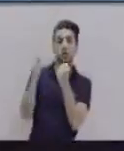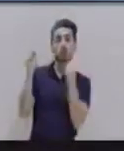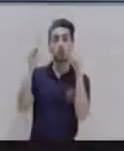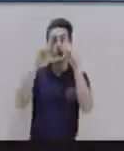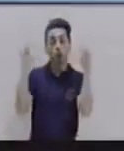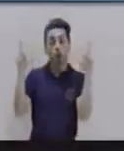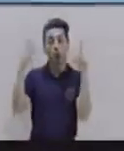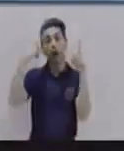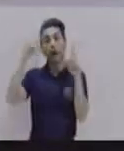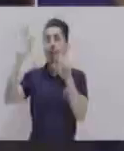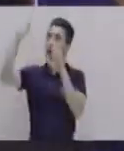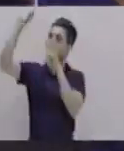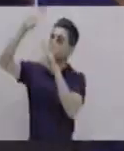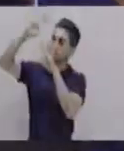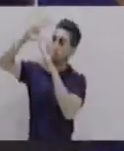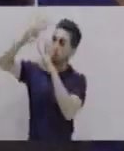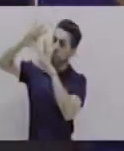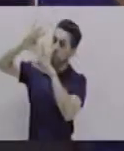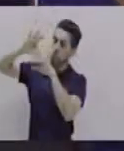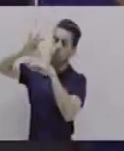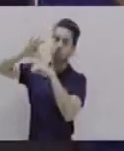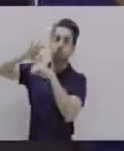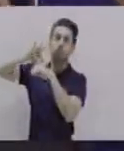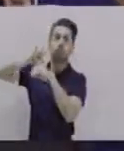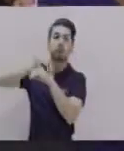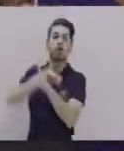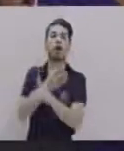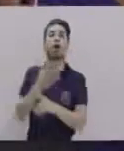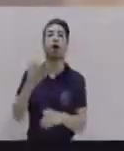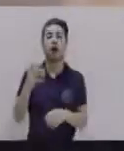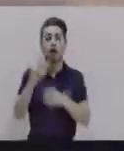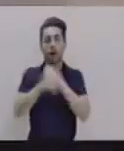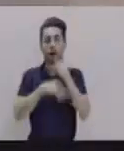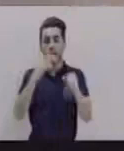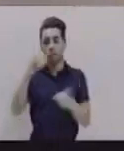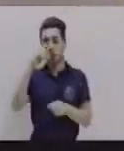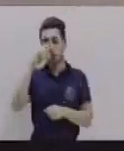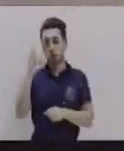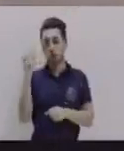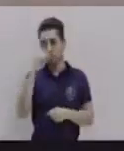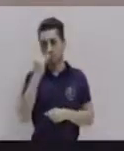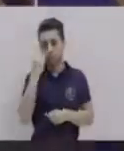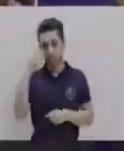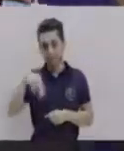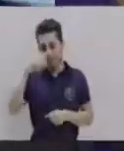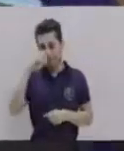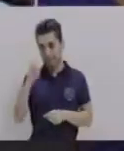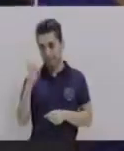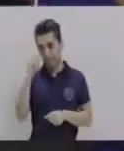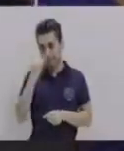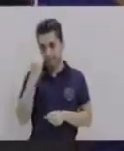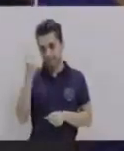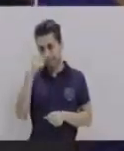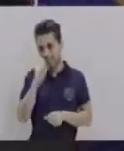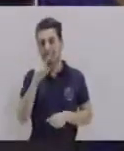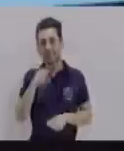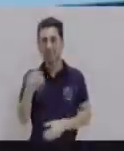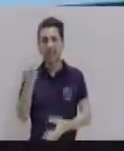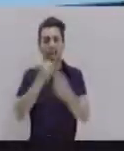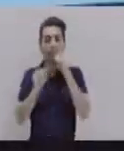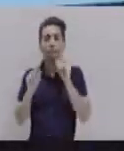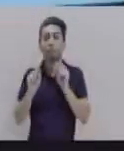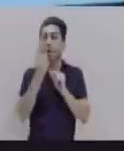Estos producen alimentos, alimentos que van a ser utilizados por los primeros